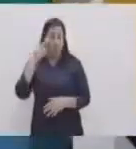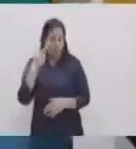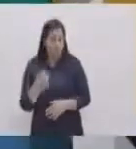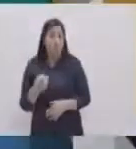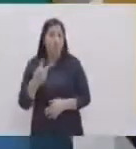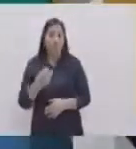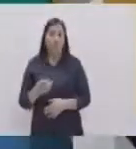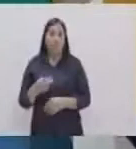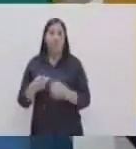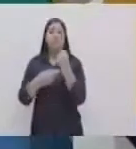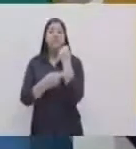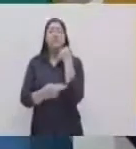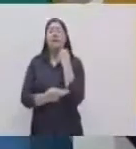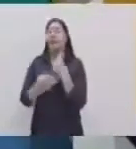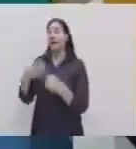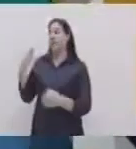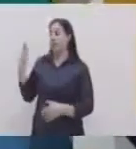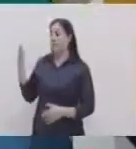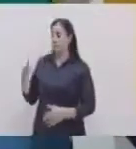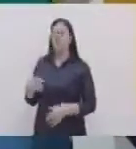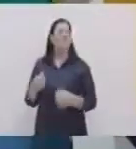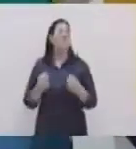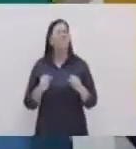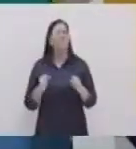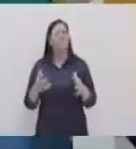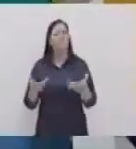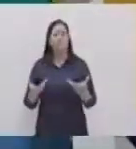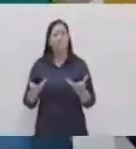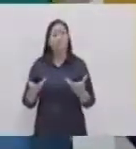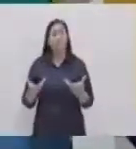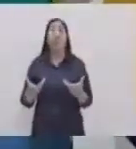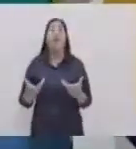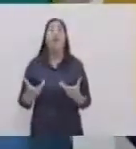Y vamos de nuevo con la regla. Lo que vamos a hacer acá es,